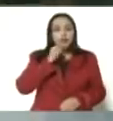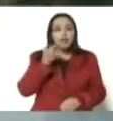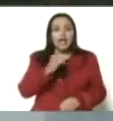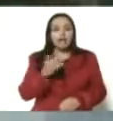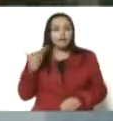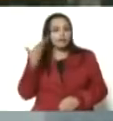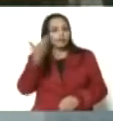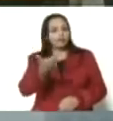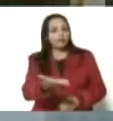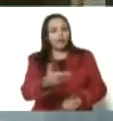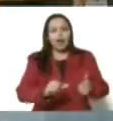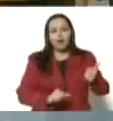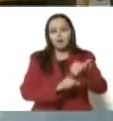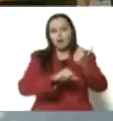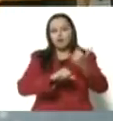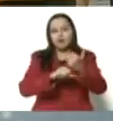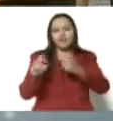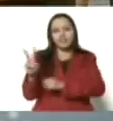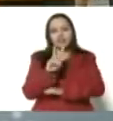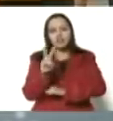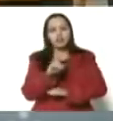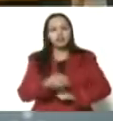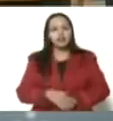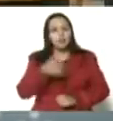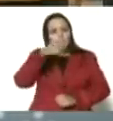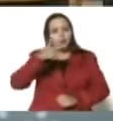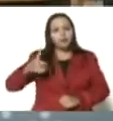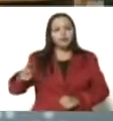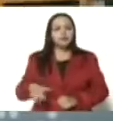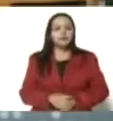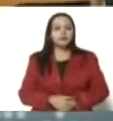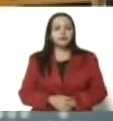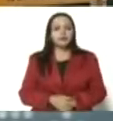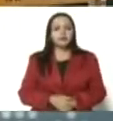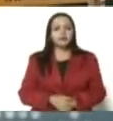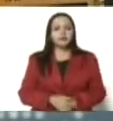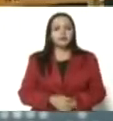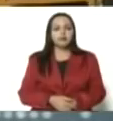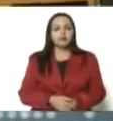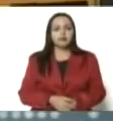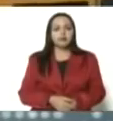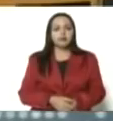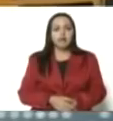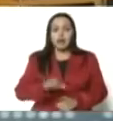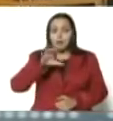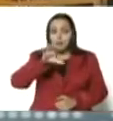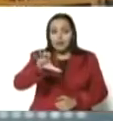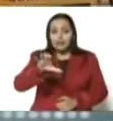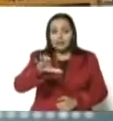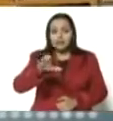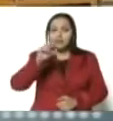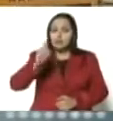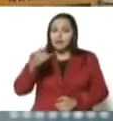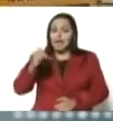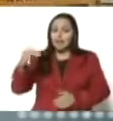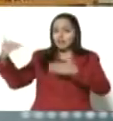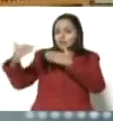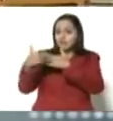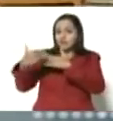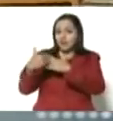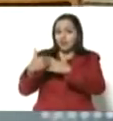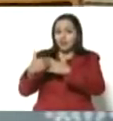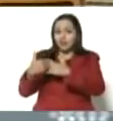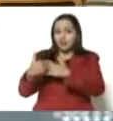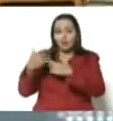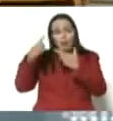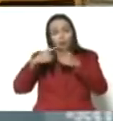mano amiga, solidaria a nuestro pueblo. Un país agredido por potencias